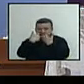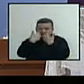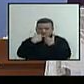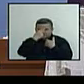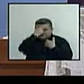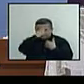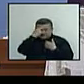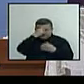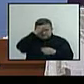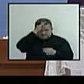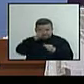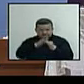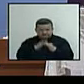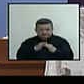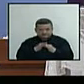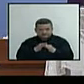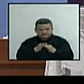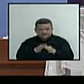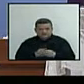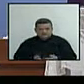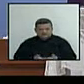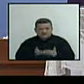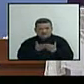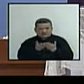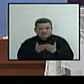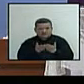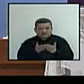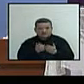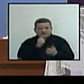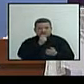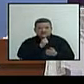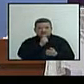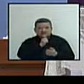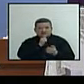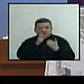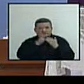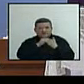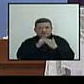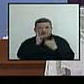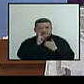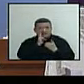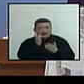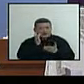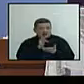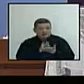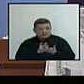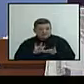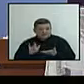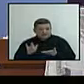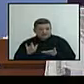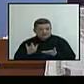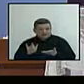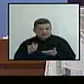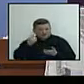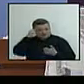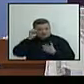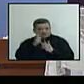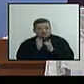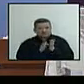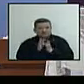cristiana, concédeles por la eficacia de este sacrificio la pureza. Por